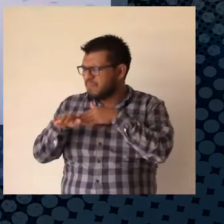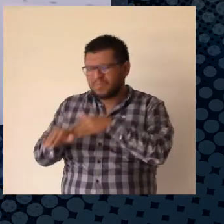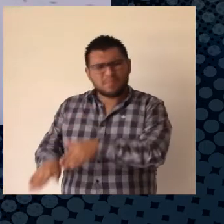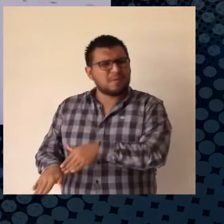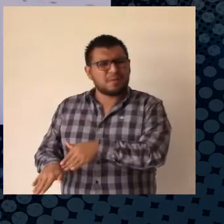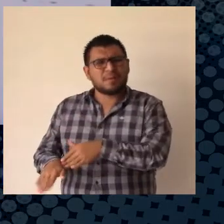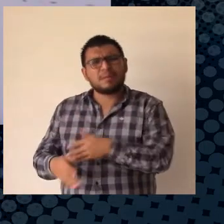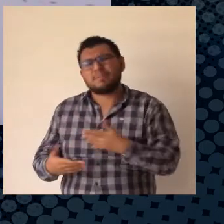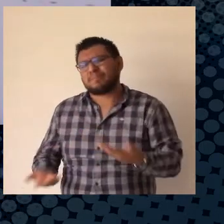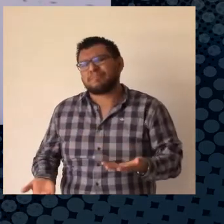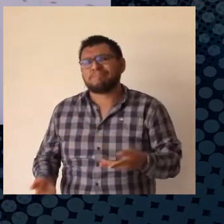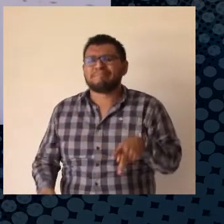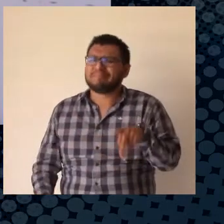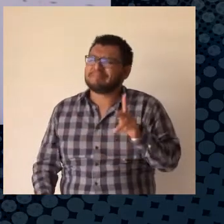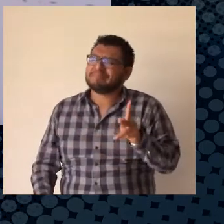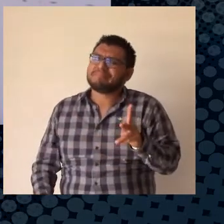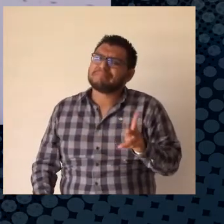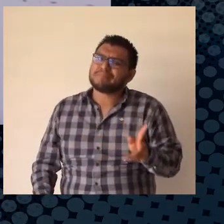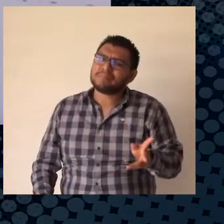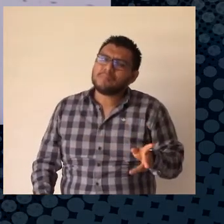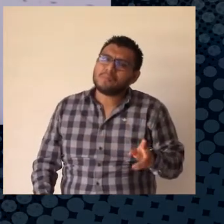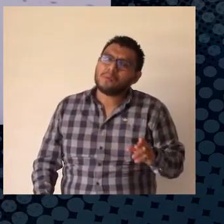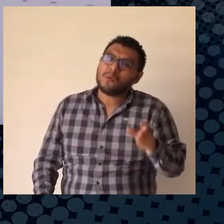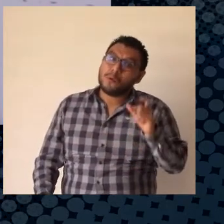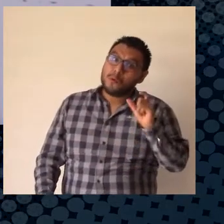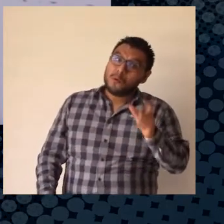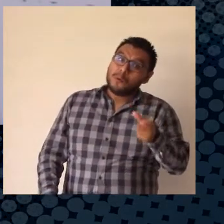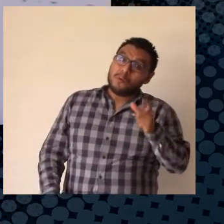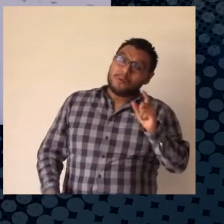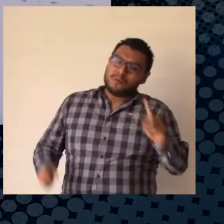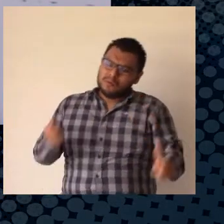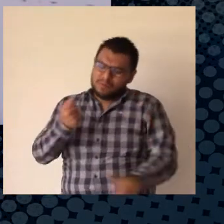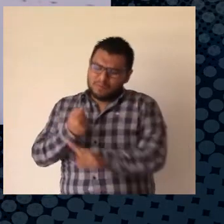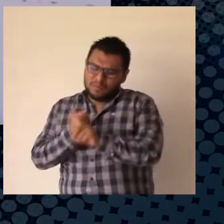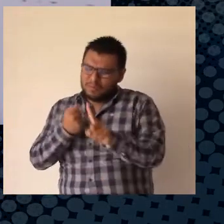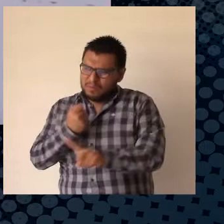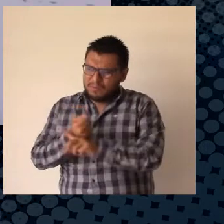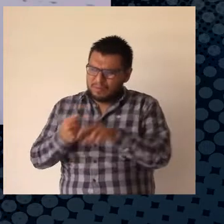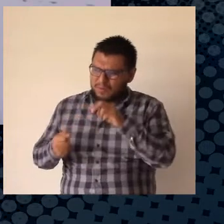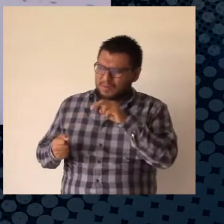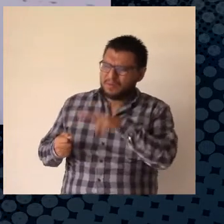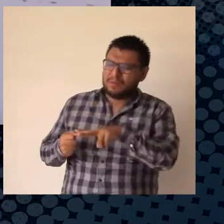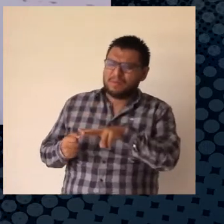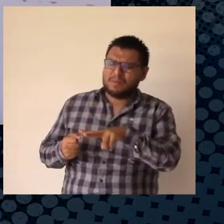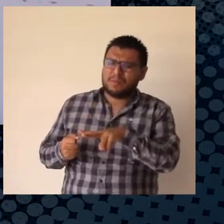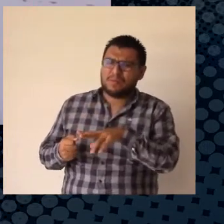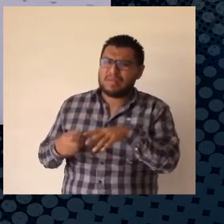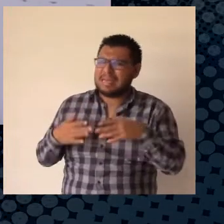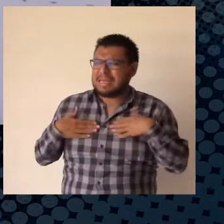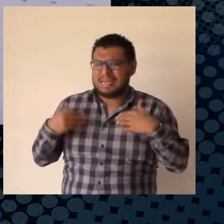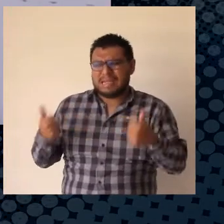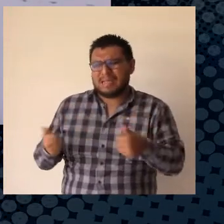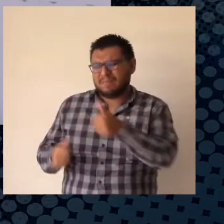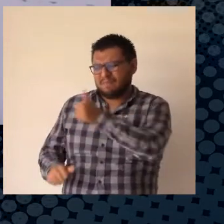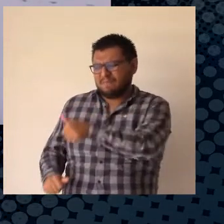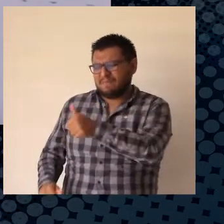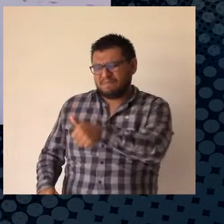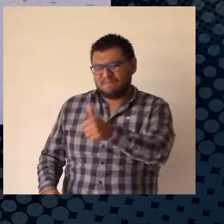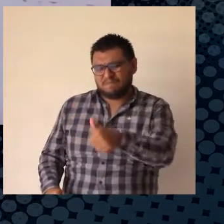conflictos. Pero cuando vemos los cuatro conflictos y los consideramos uno por uno,